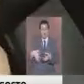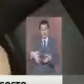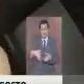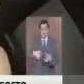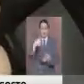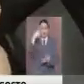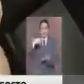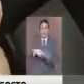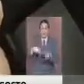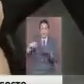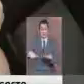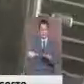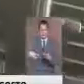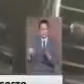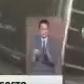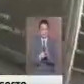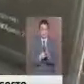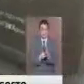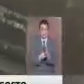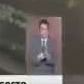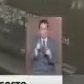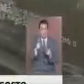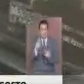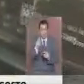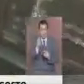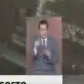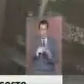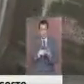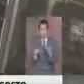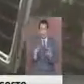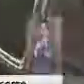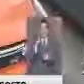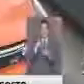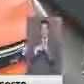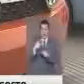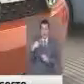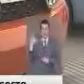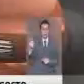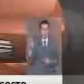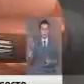como 2016, no es la única tentación para el año que viene.